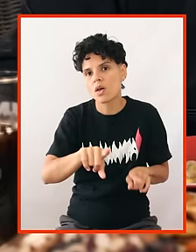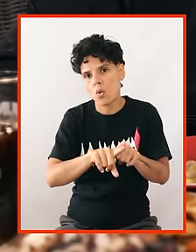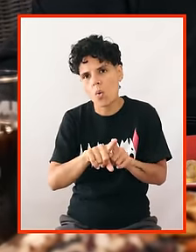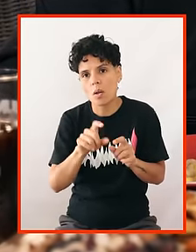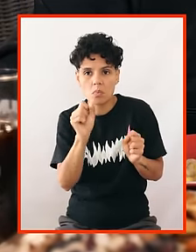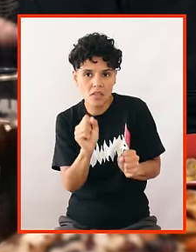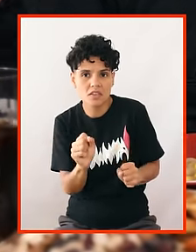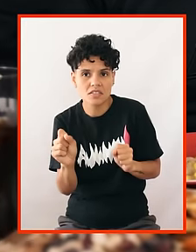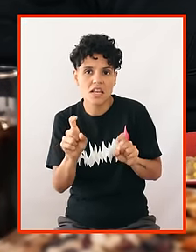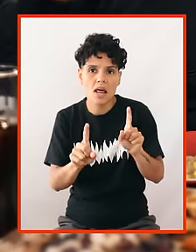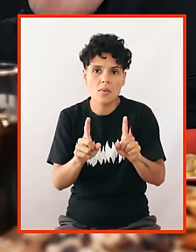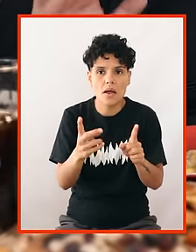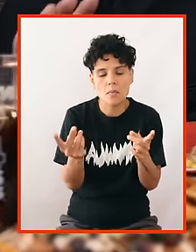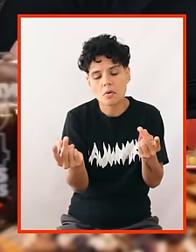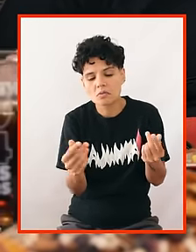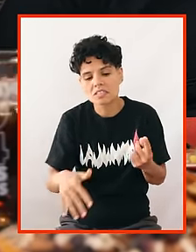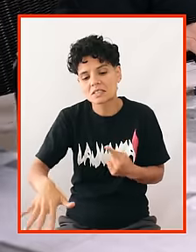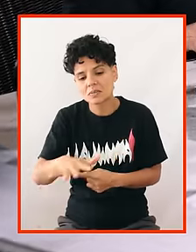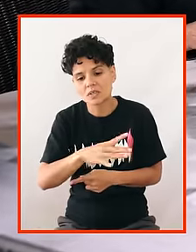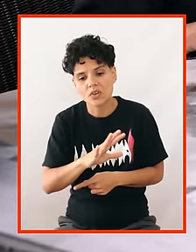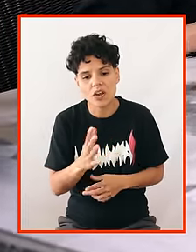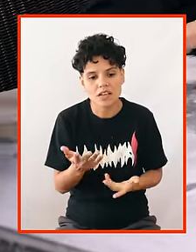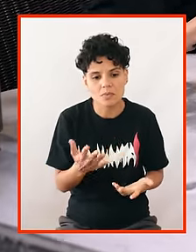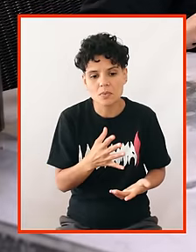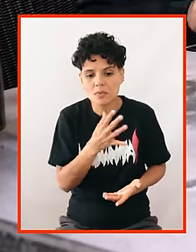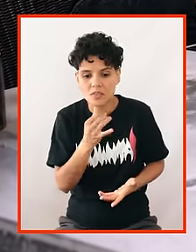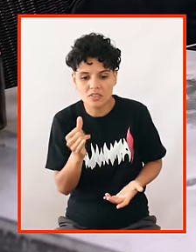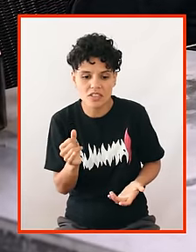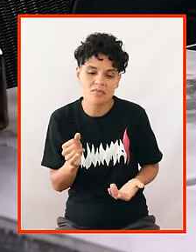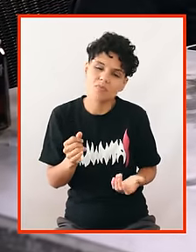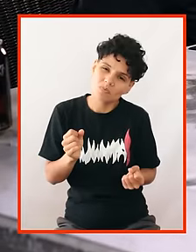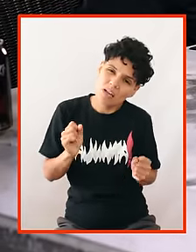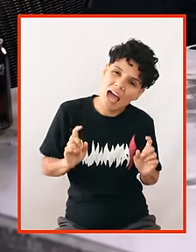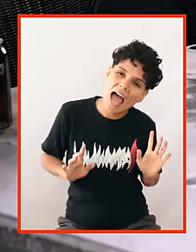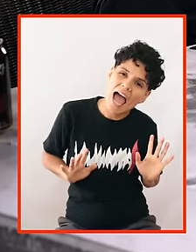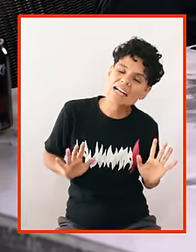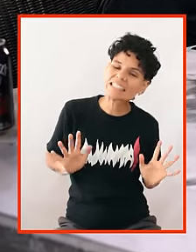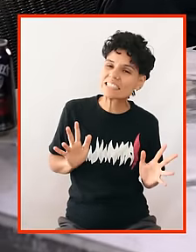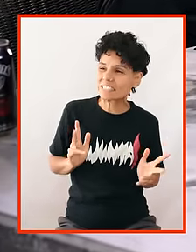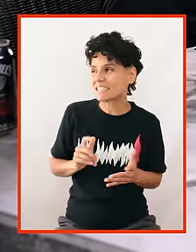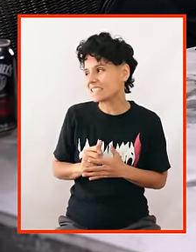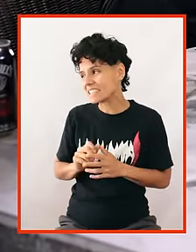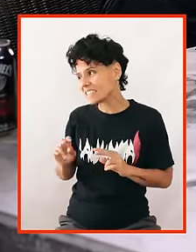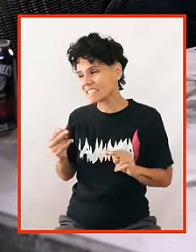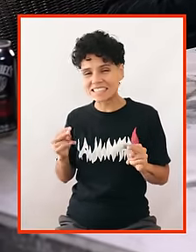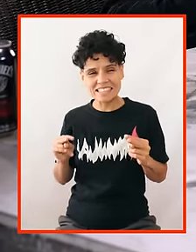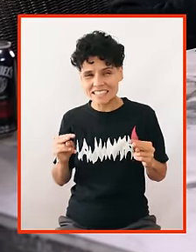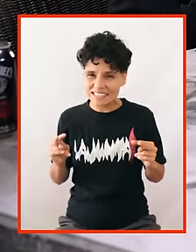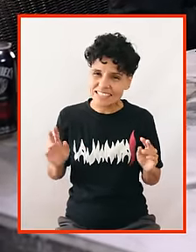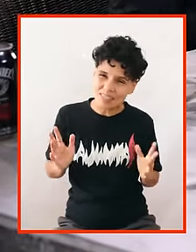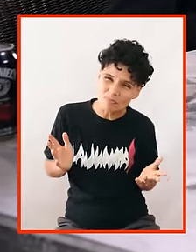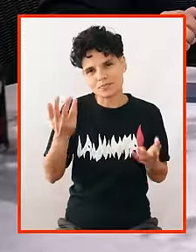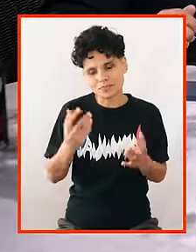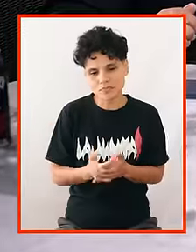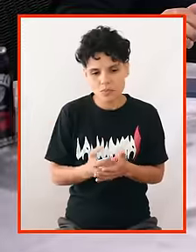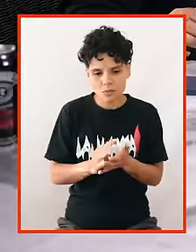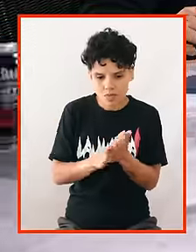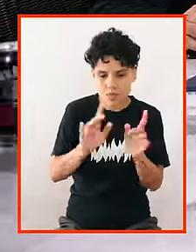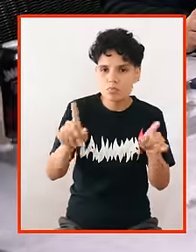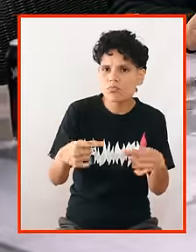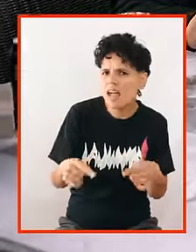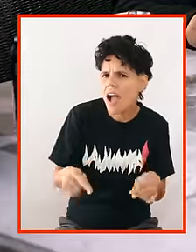Pero imagino que ustedes muchas veces entraron en situaciones increíbles, ¿no? Un par. Les